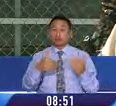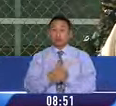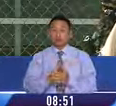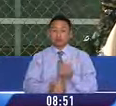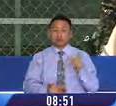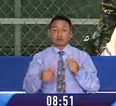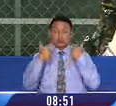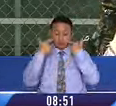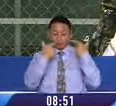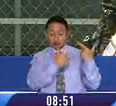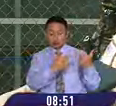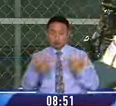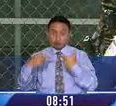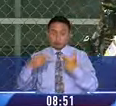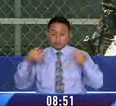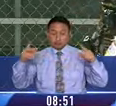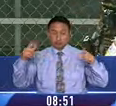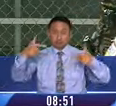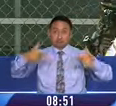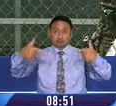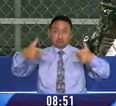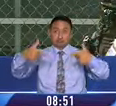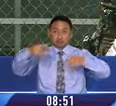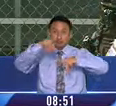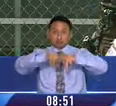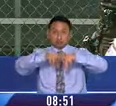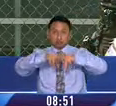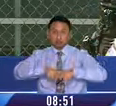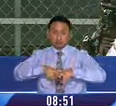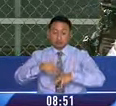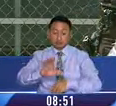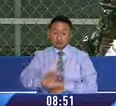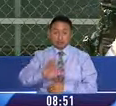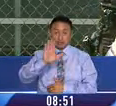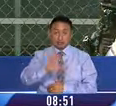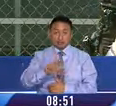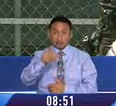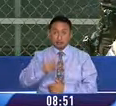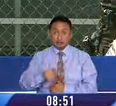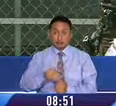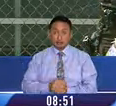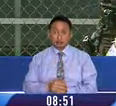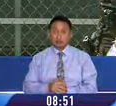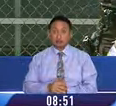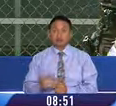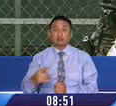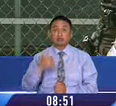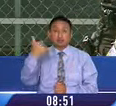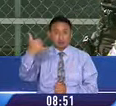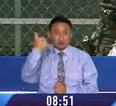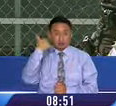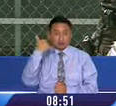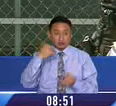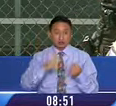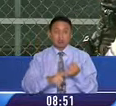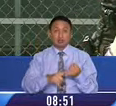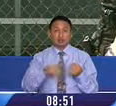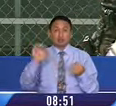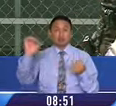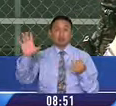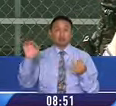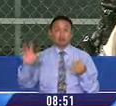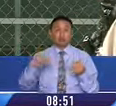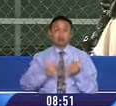los cuidadores de esta quinta. Obviamente les amenazan y por eso se van llevando celulares, un